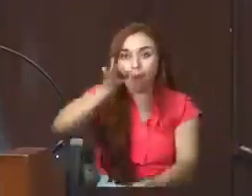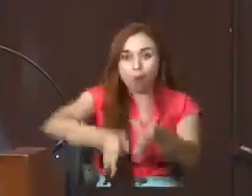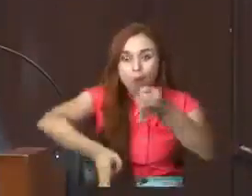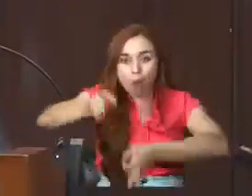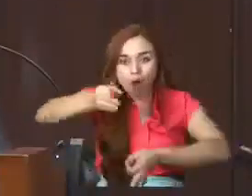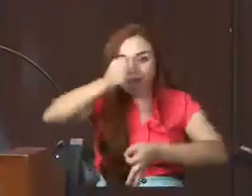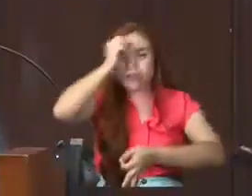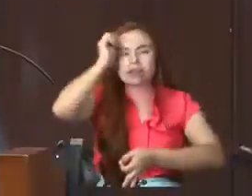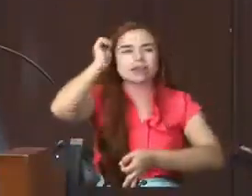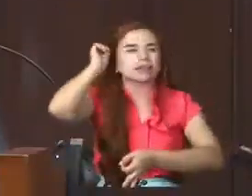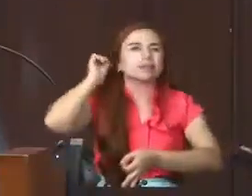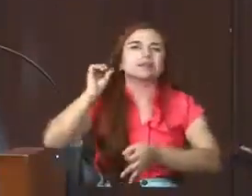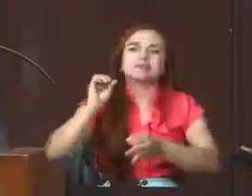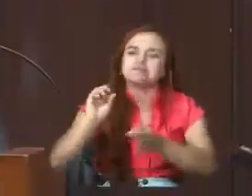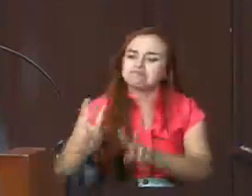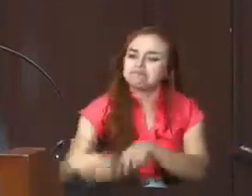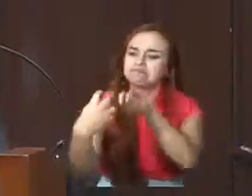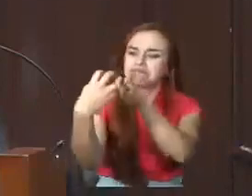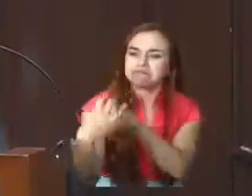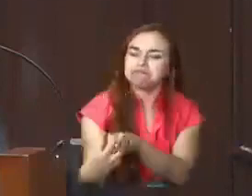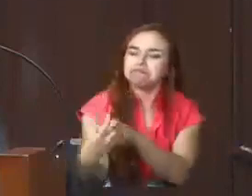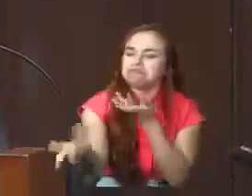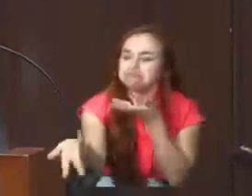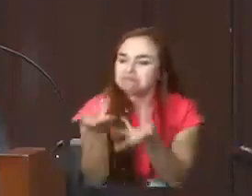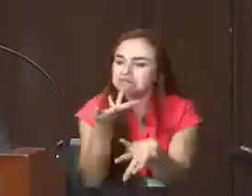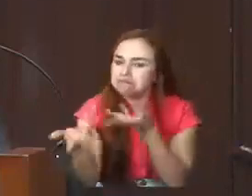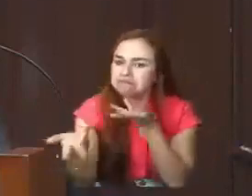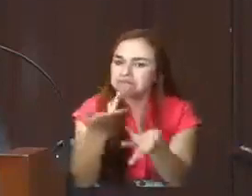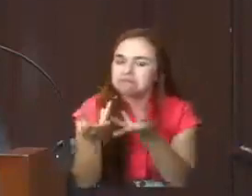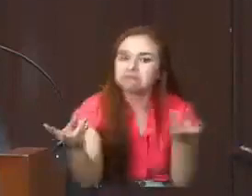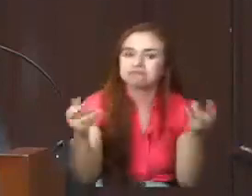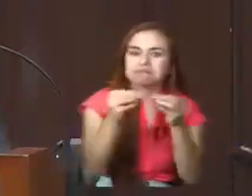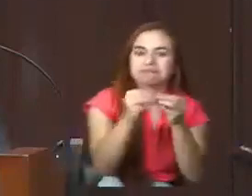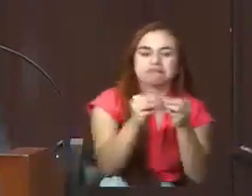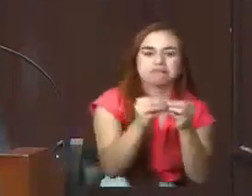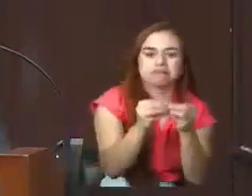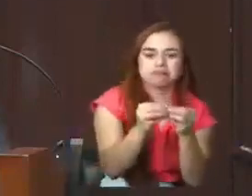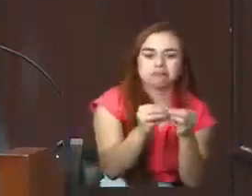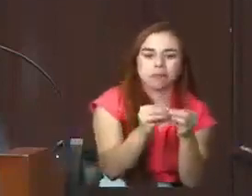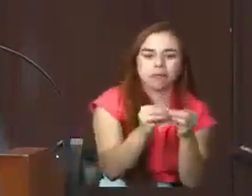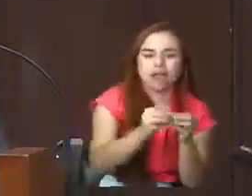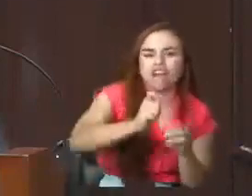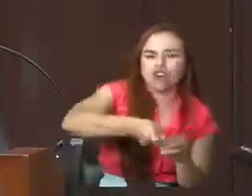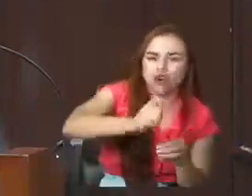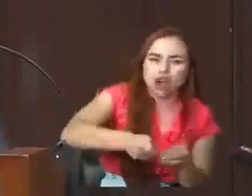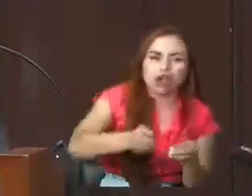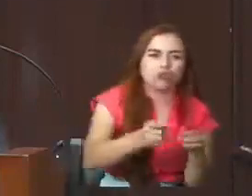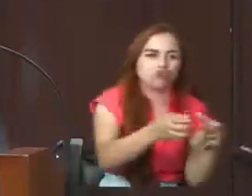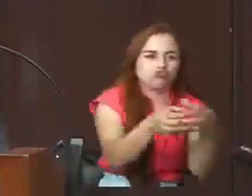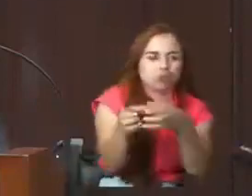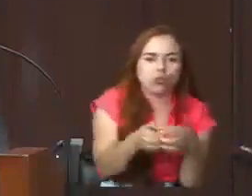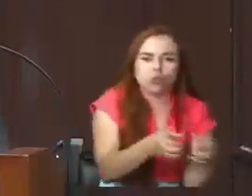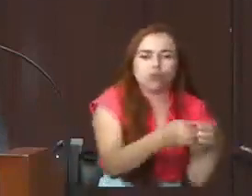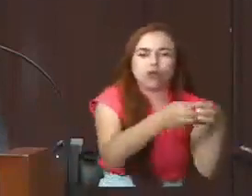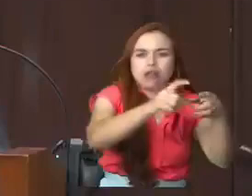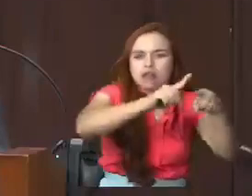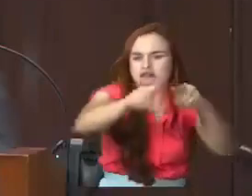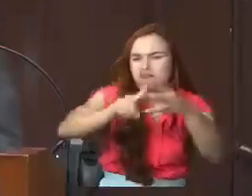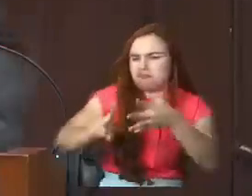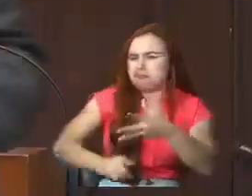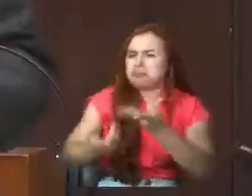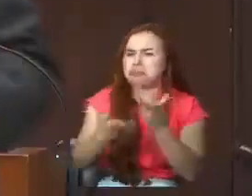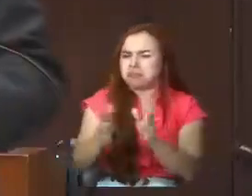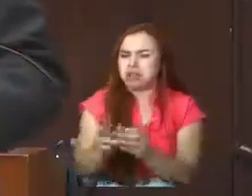nos reunimos con algunas agrupaciones abogadiles. Y lo que hay que señalar